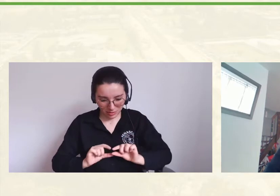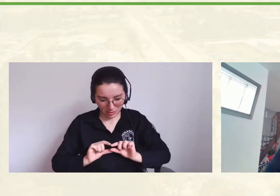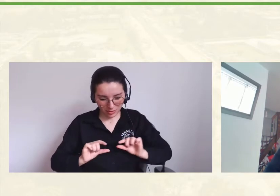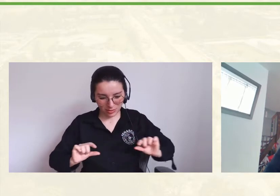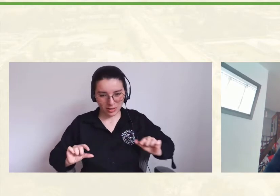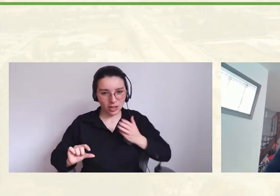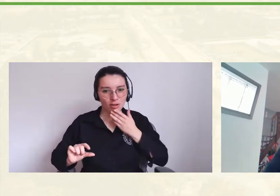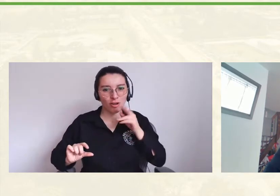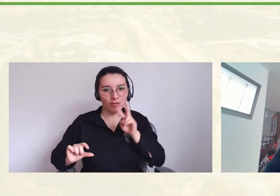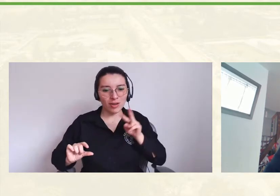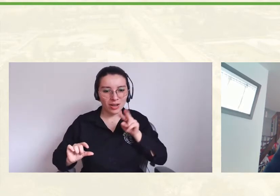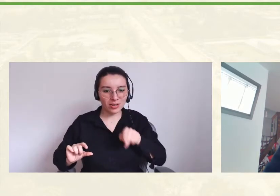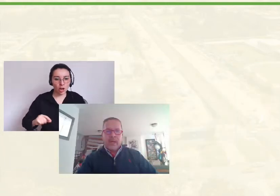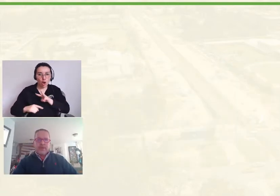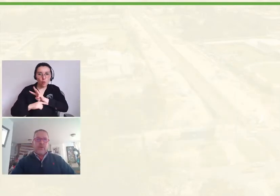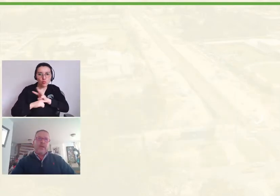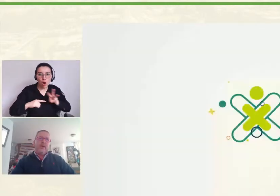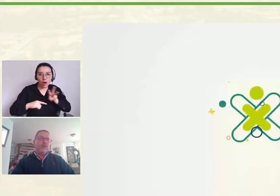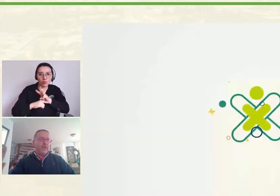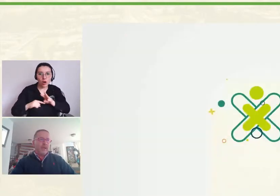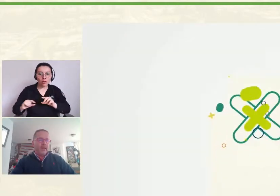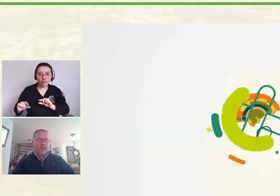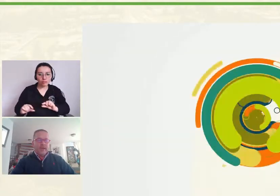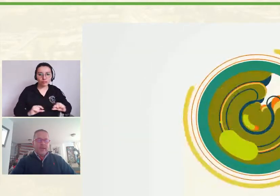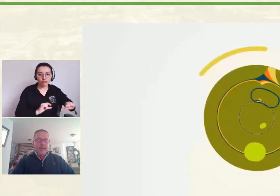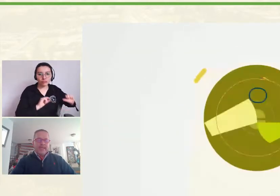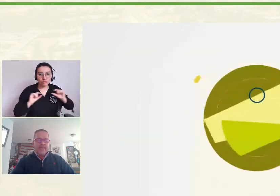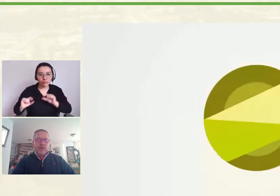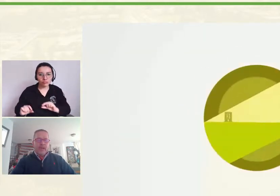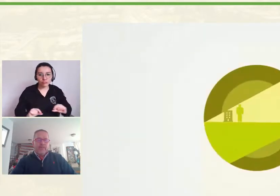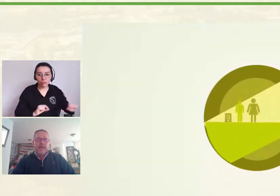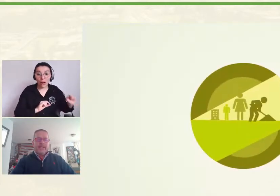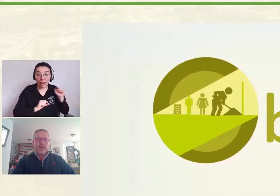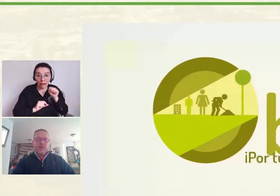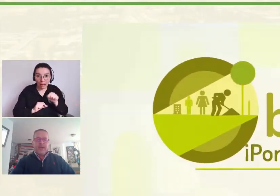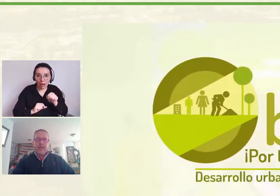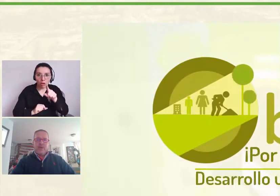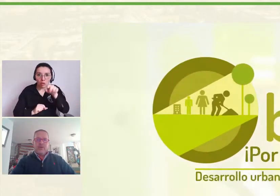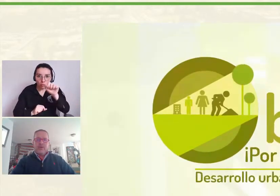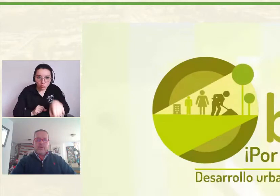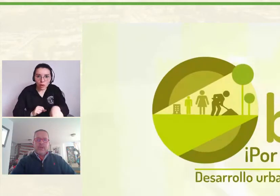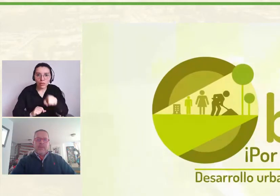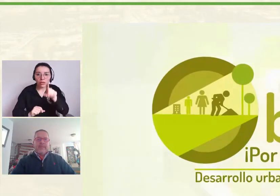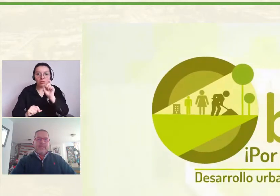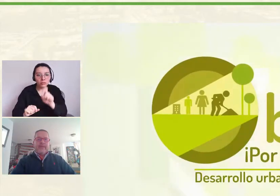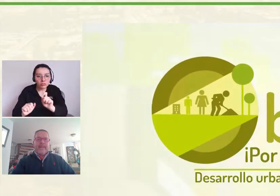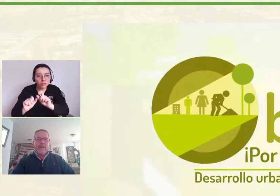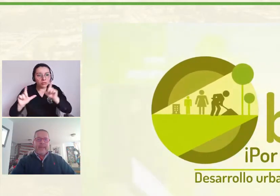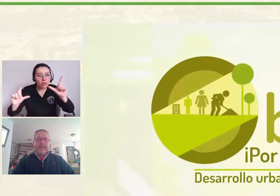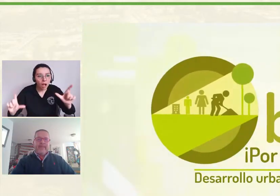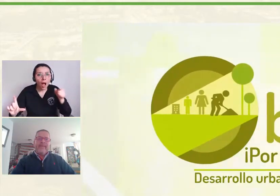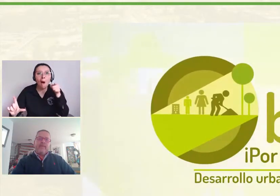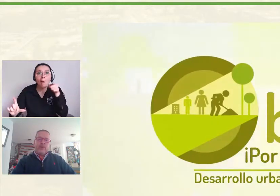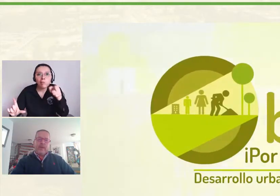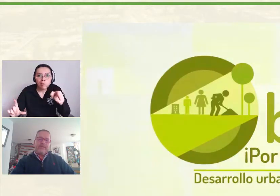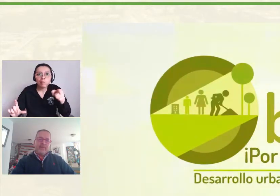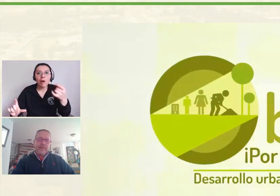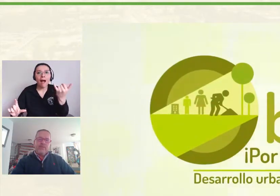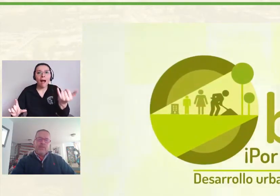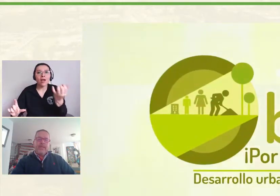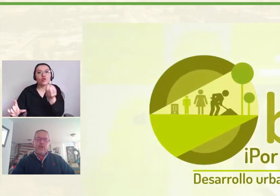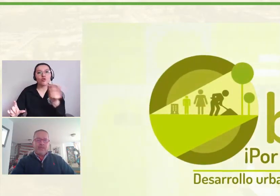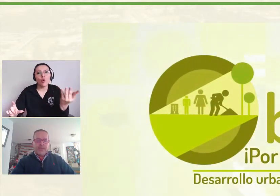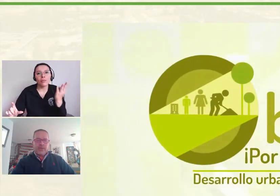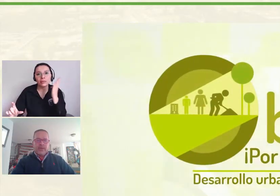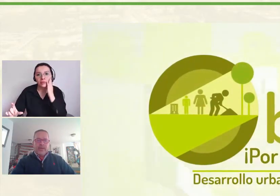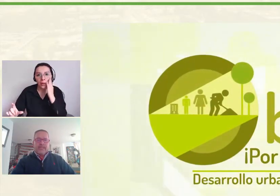encontrar toda la información, pueden encontrar los correos, el celular para que se comuniquen con nosotros y finalmente dentro de este